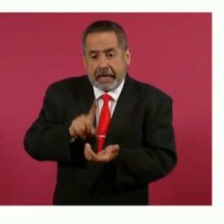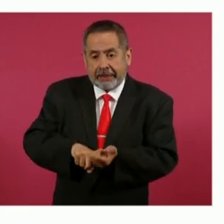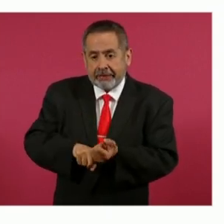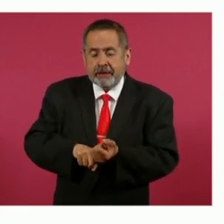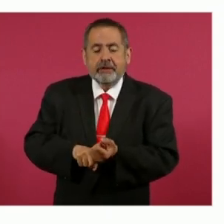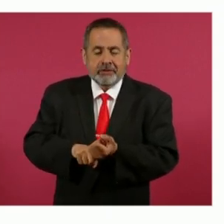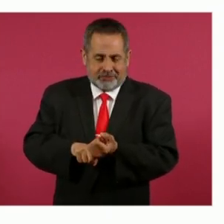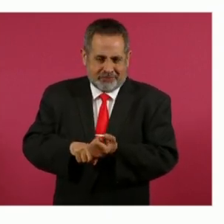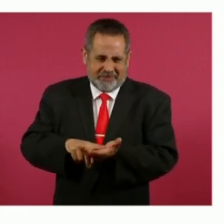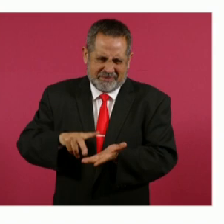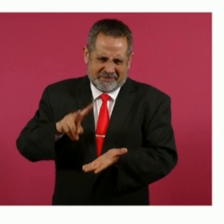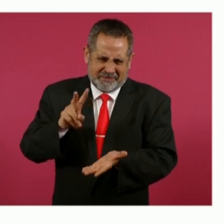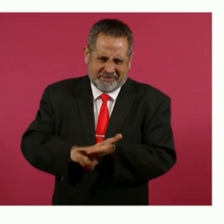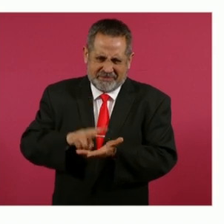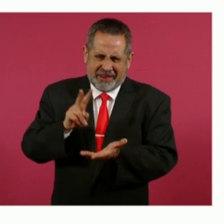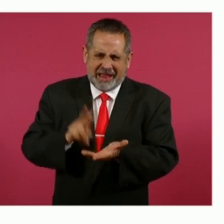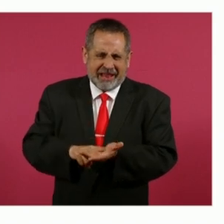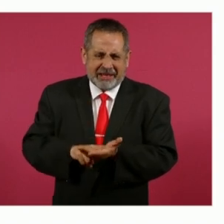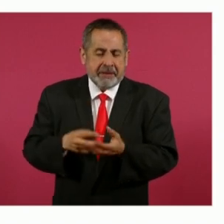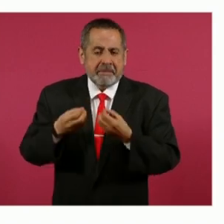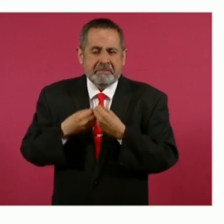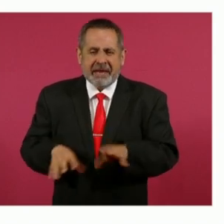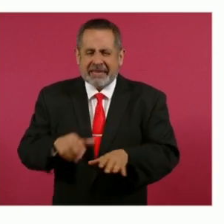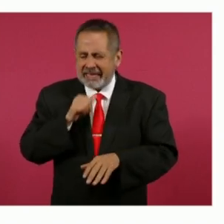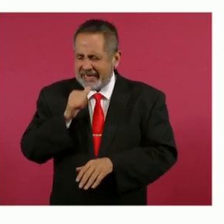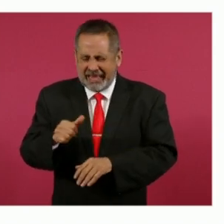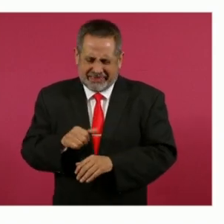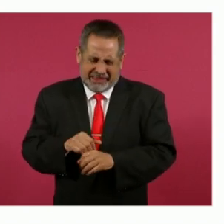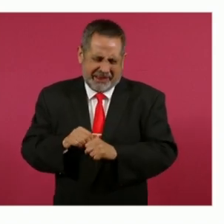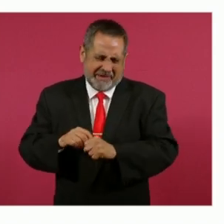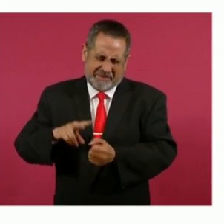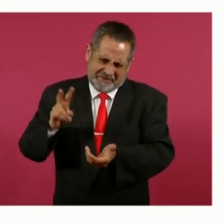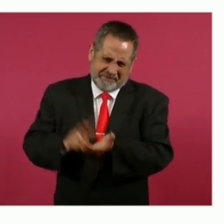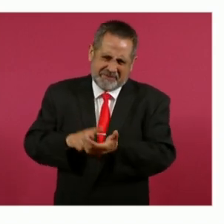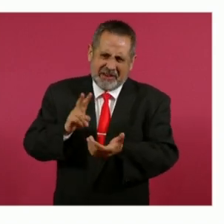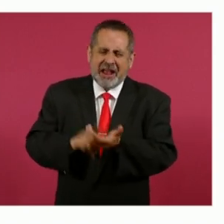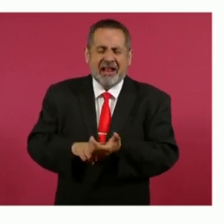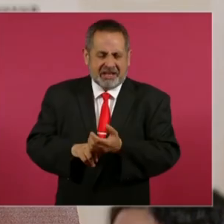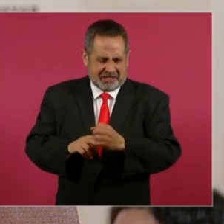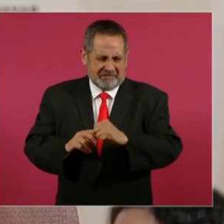bueno no perderá ni un instante